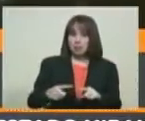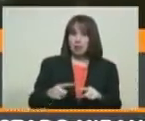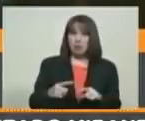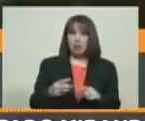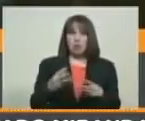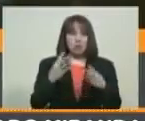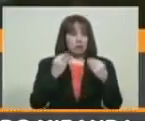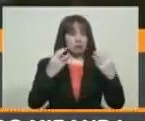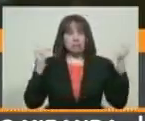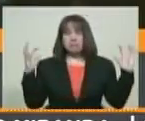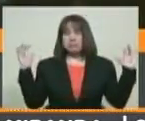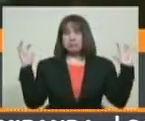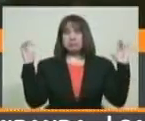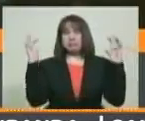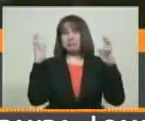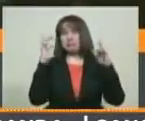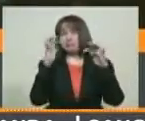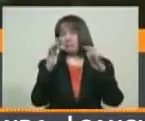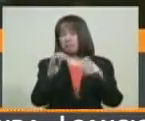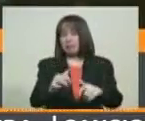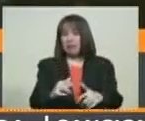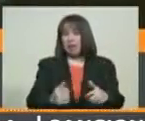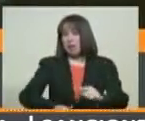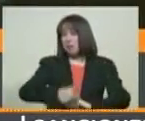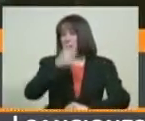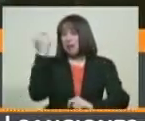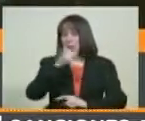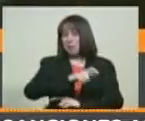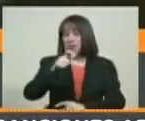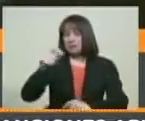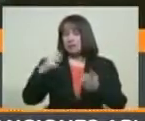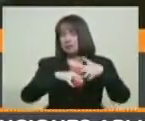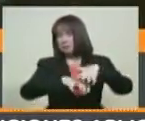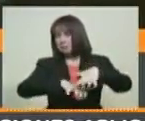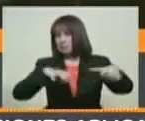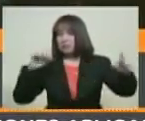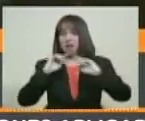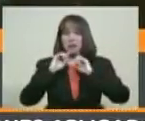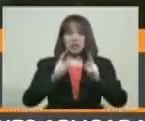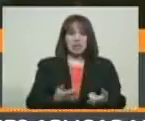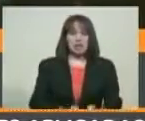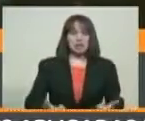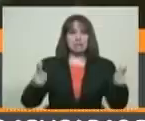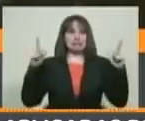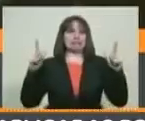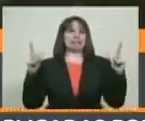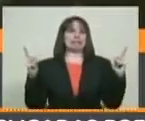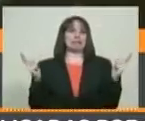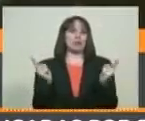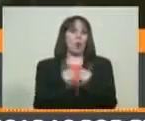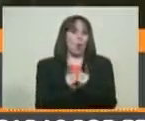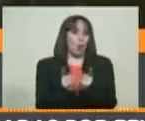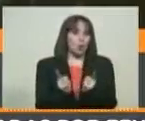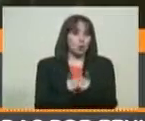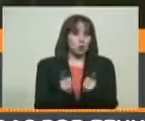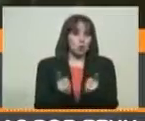pero mucha más gente de la que pensábamos. Y la avenida Libertador de Acarigua se quedó pequeña.